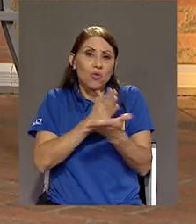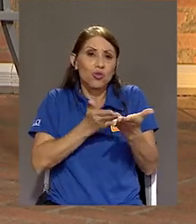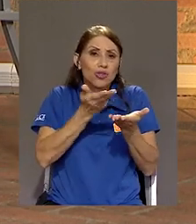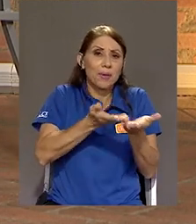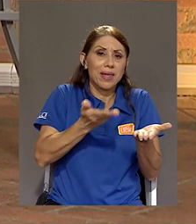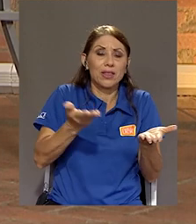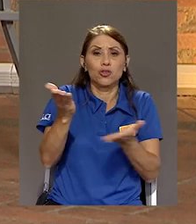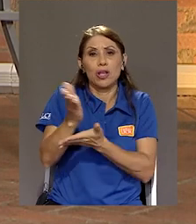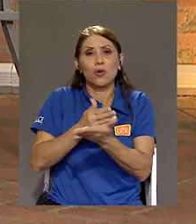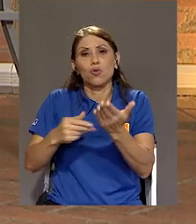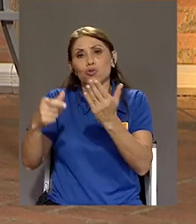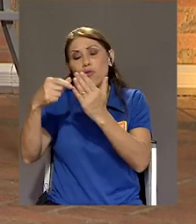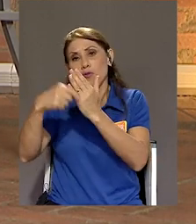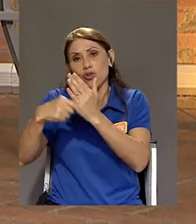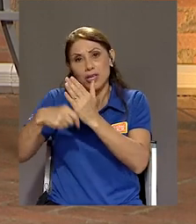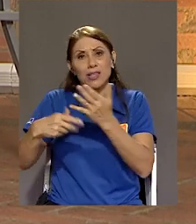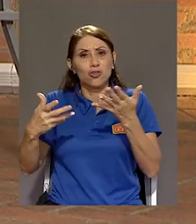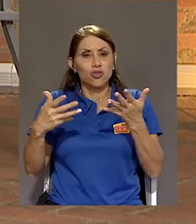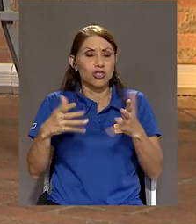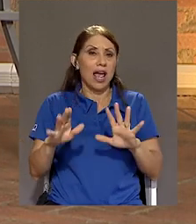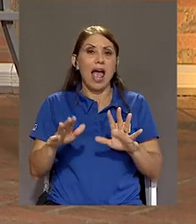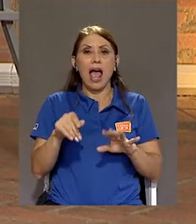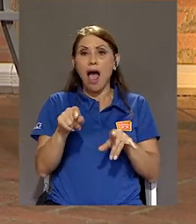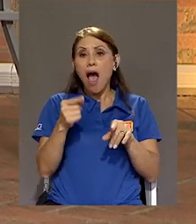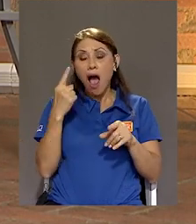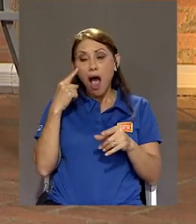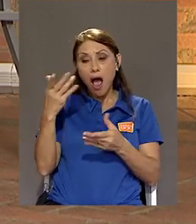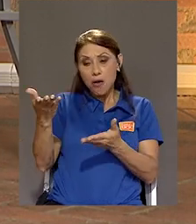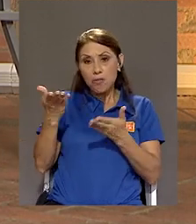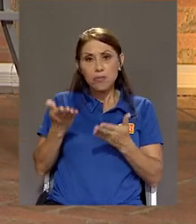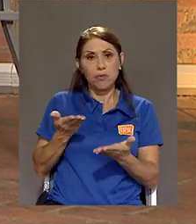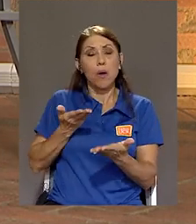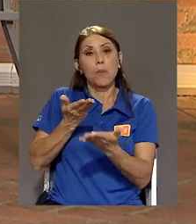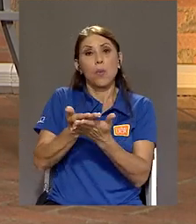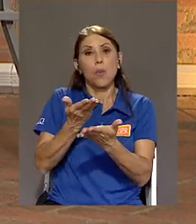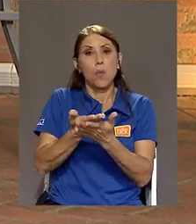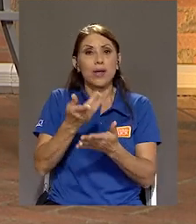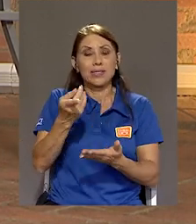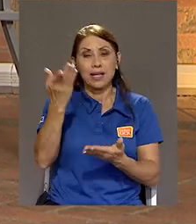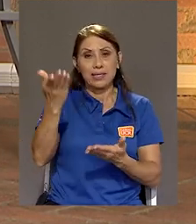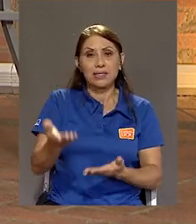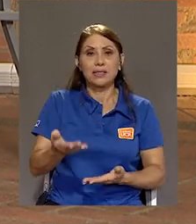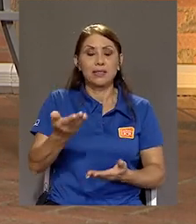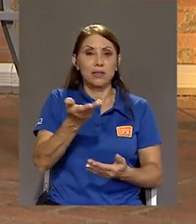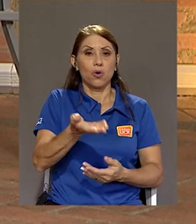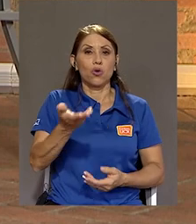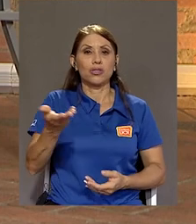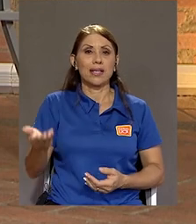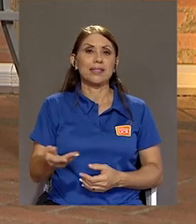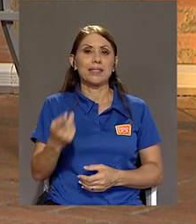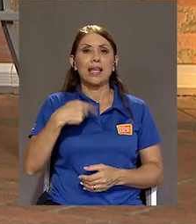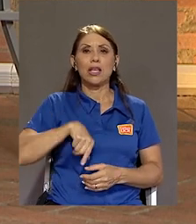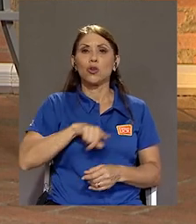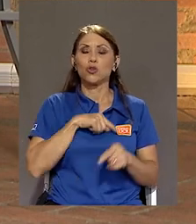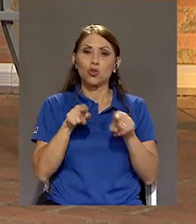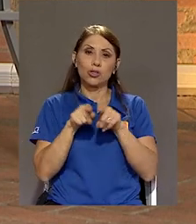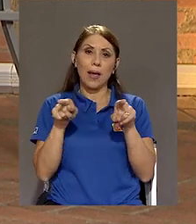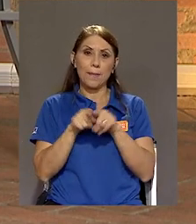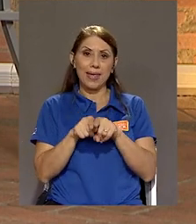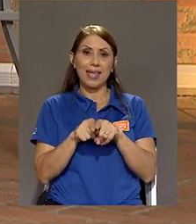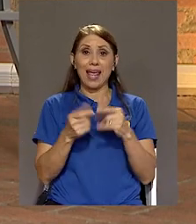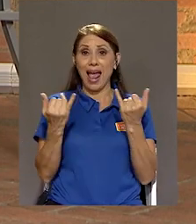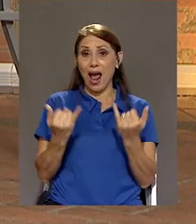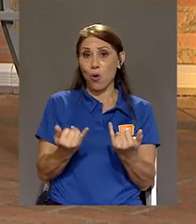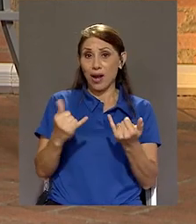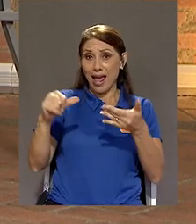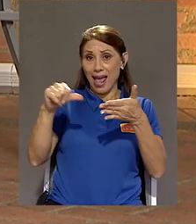Don Johnny Echeverría nos mandó ahí un libro donde hay una serie de propuestas de él y de cosas. Y estamos abriendo también en